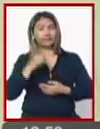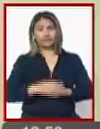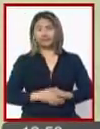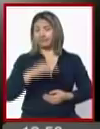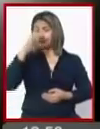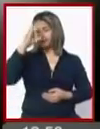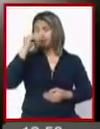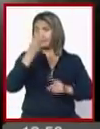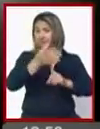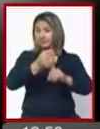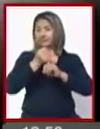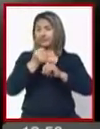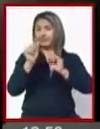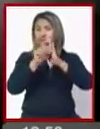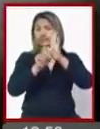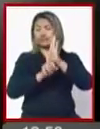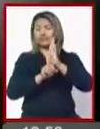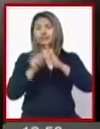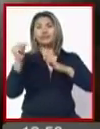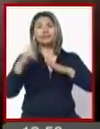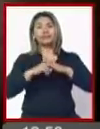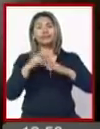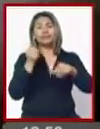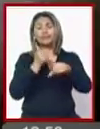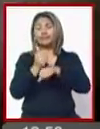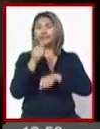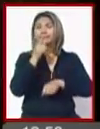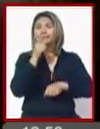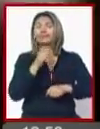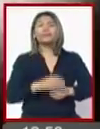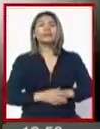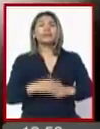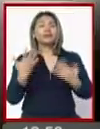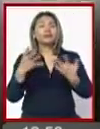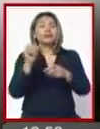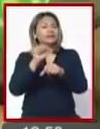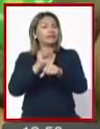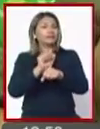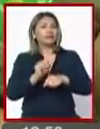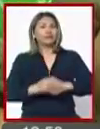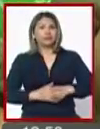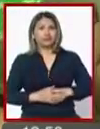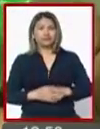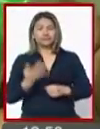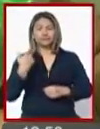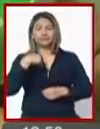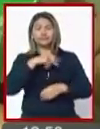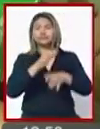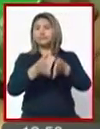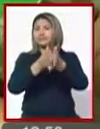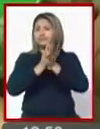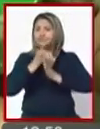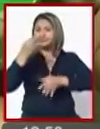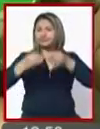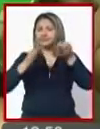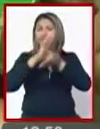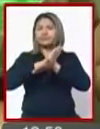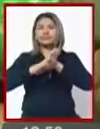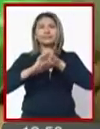que un sujeto la raptó y la violó. El autor de este delito se encuentra aprehendido. Nosotros pedimos no justicia